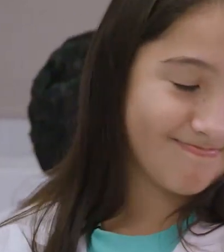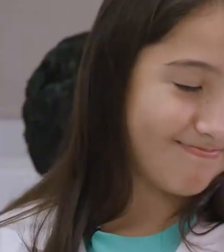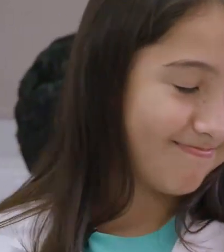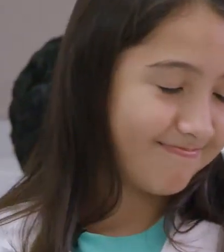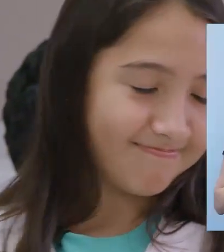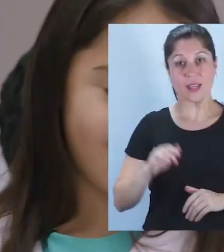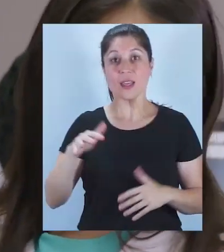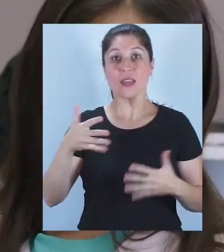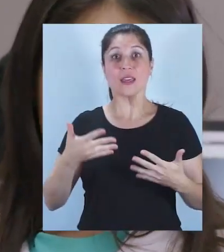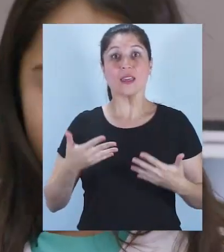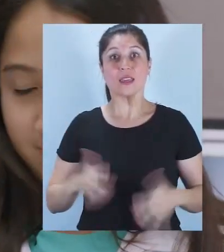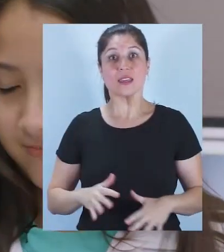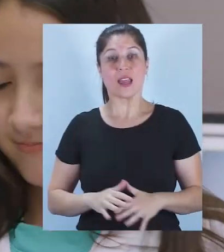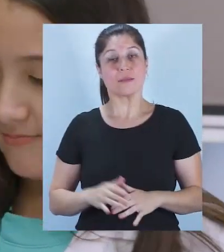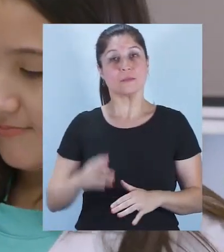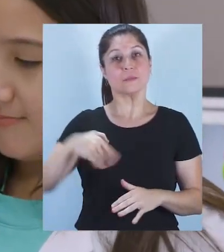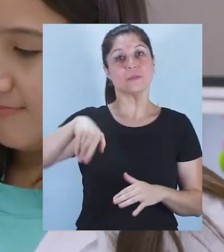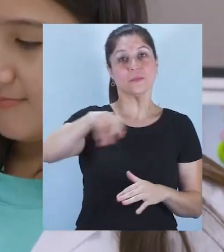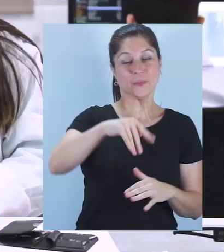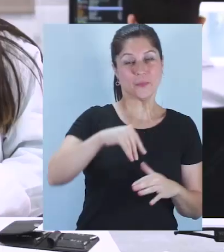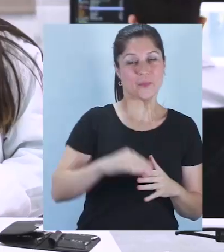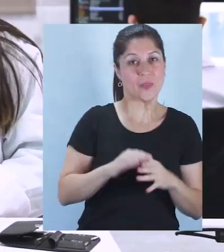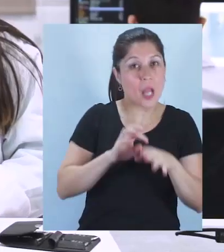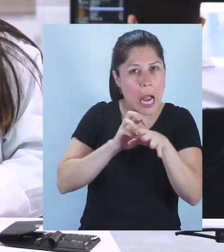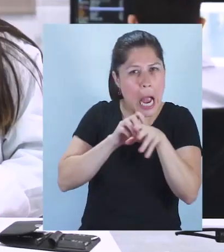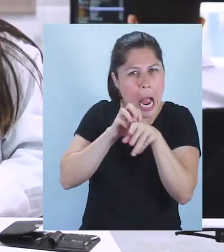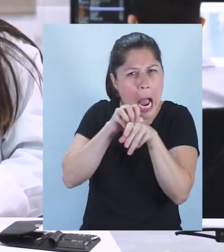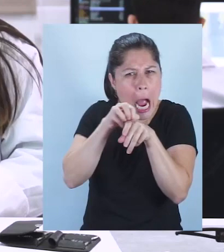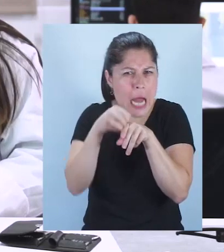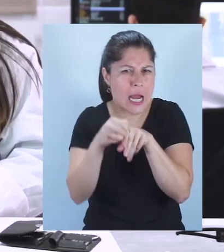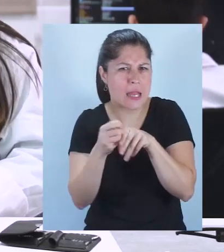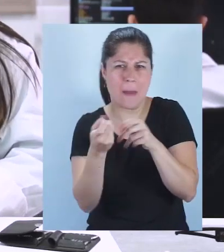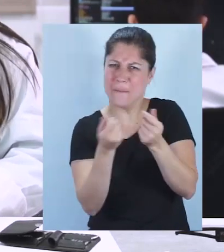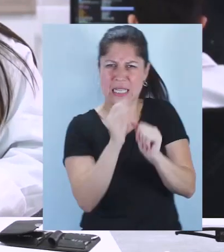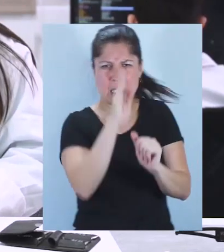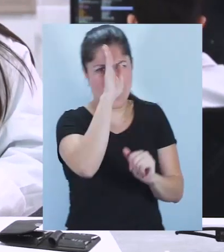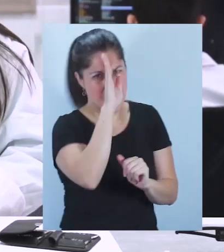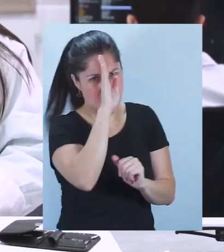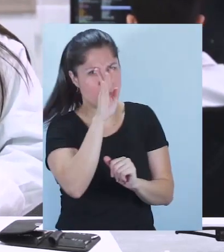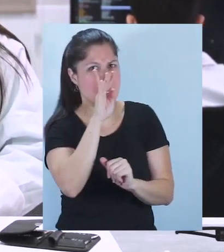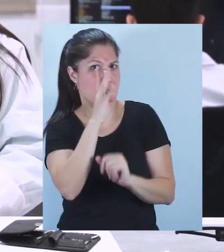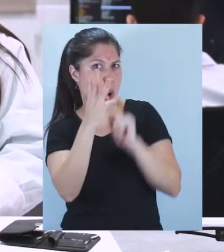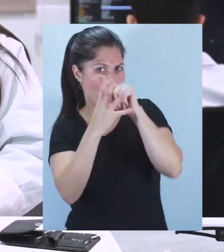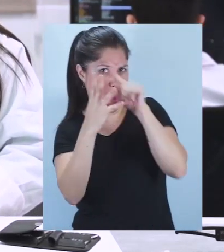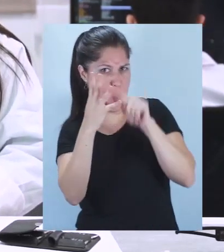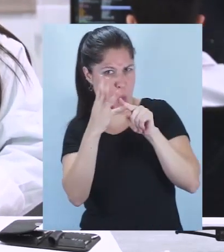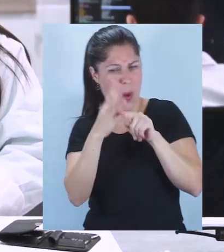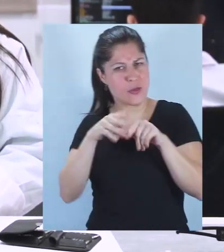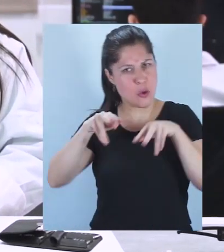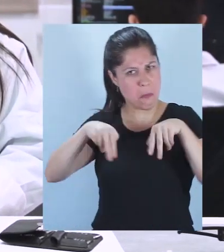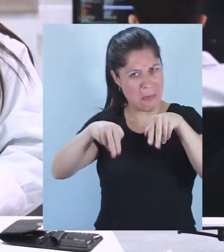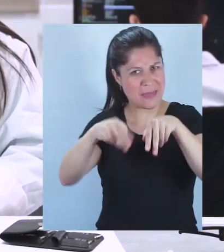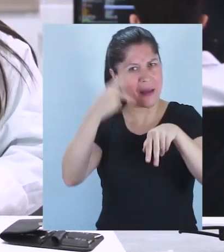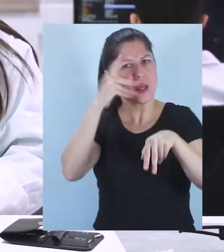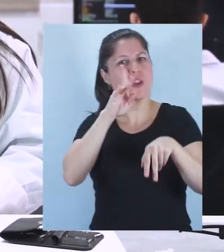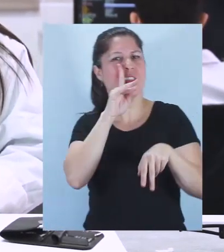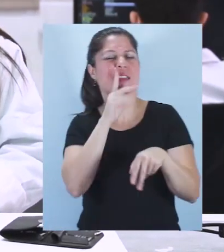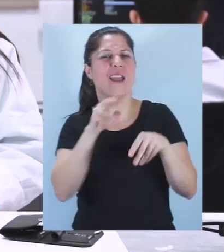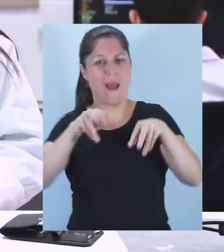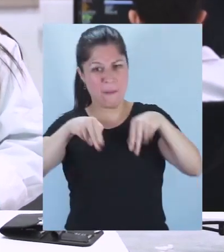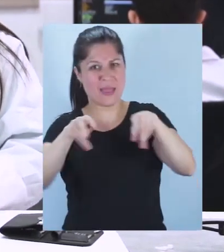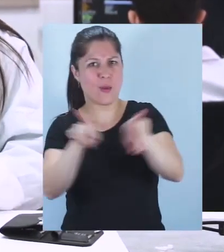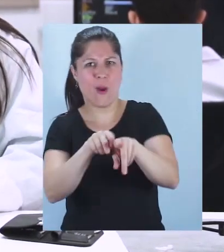acá. Y aquí está nuestra araña. Como te decía, es más bien un perro porque tiene cuatro patas, pero tiene patas de